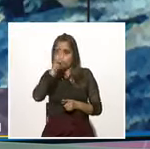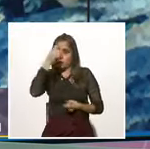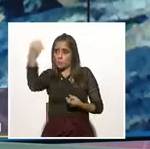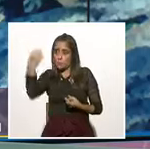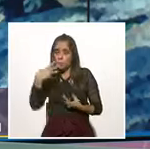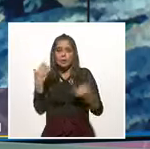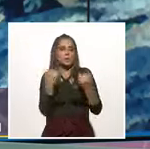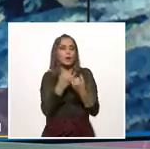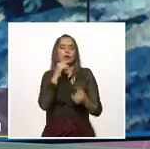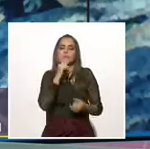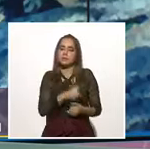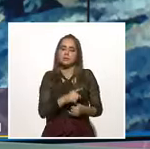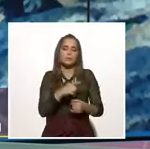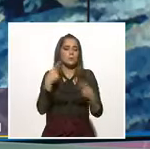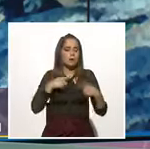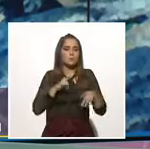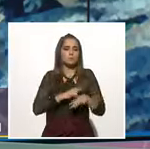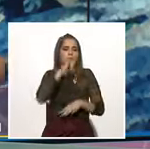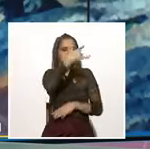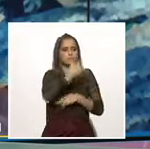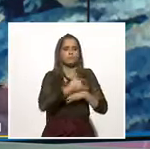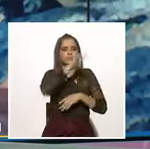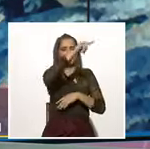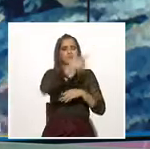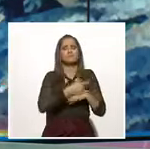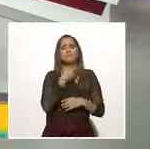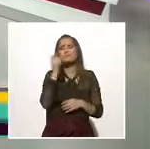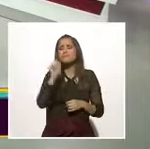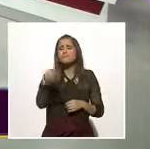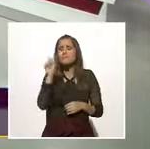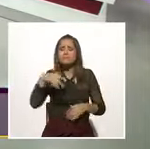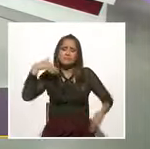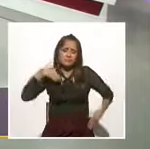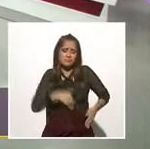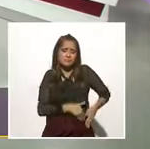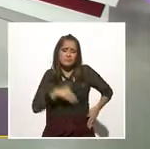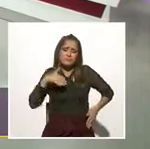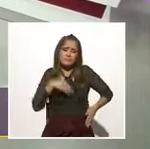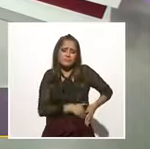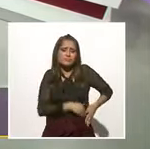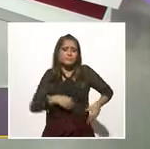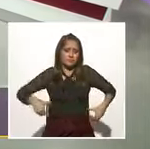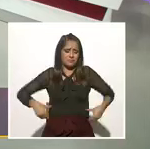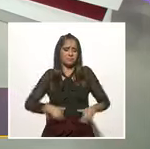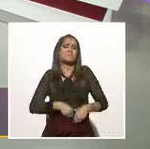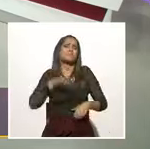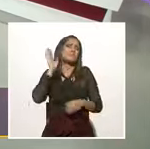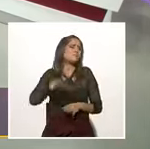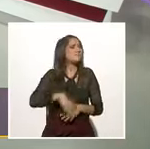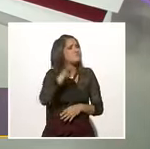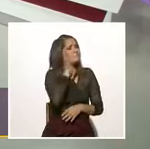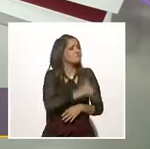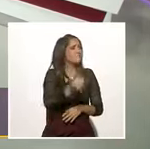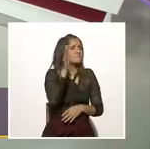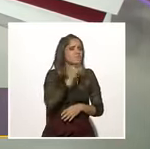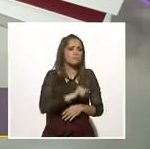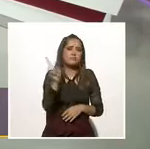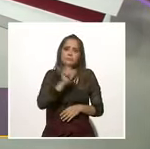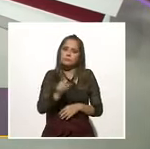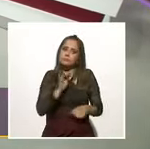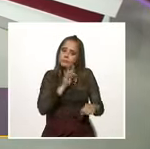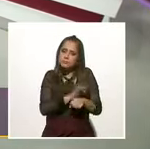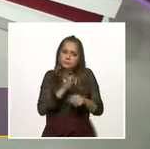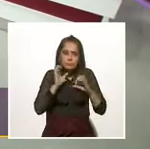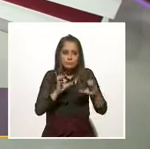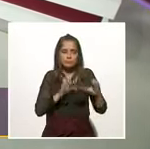que vuela todos los días piensa que es algo que está sobrado, pero esto es algo que se tiene que hacer y estandarizar esa calidad de protección de la industria